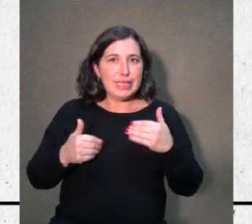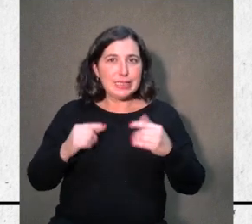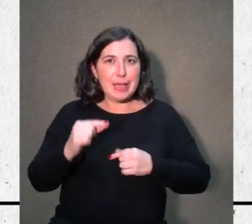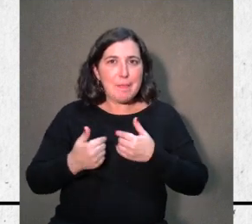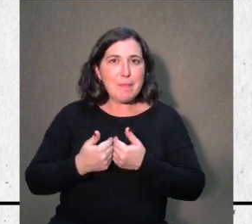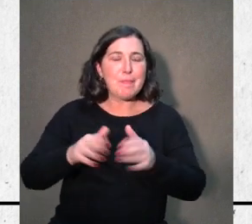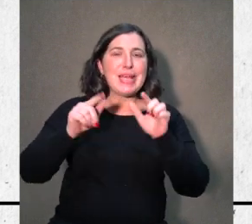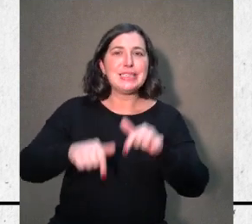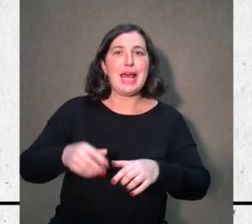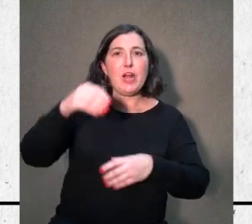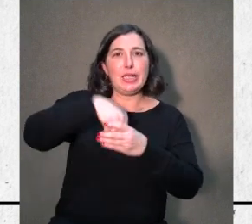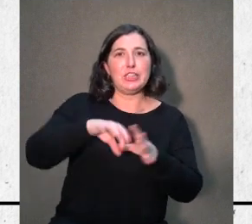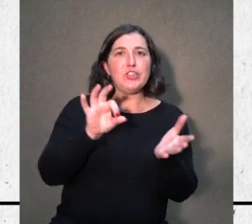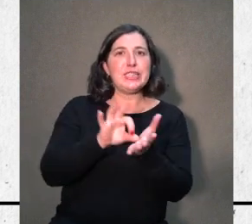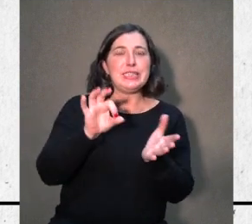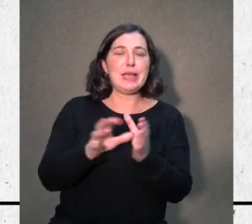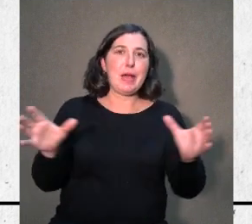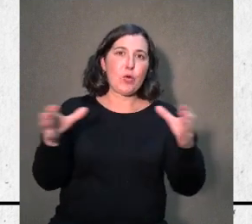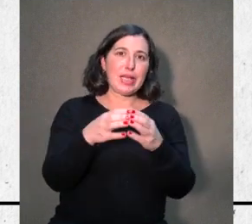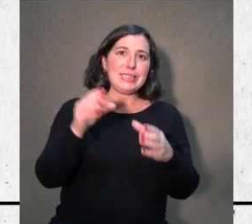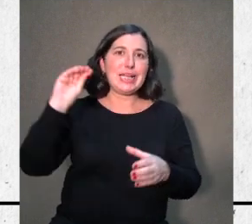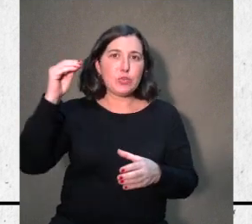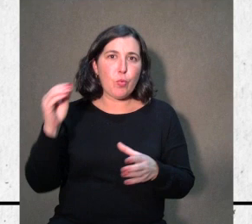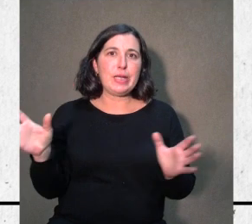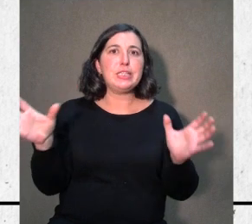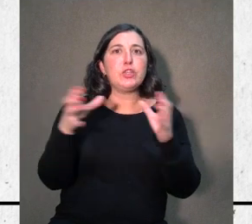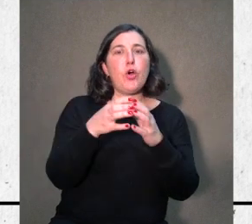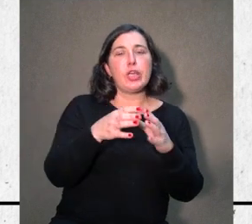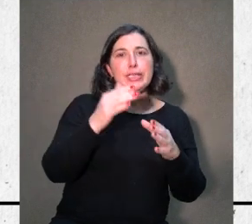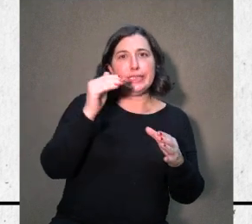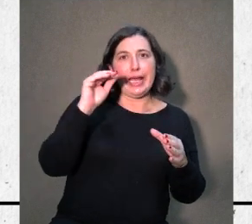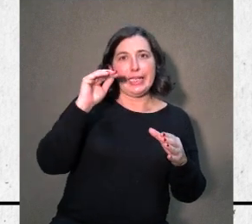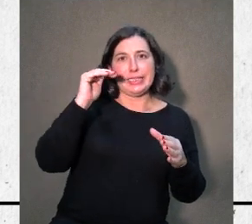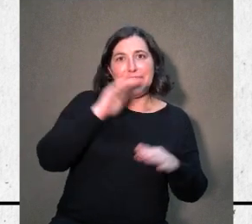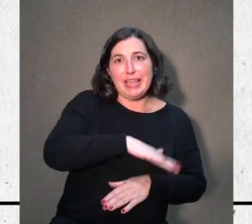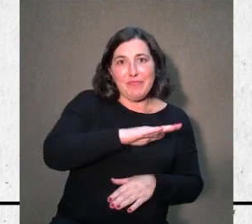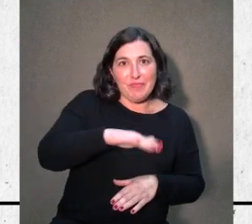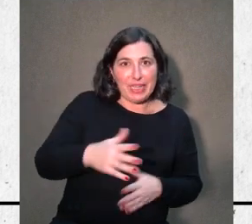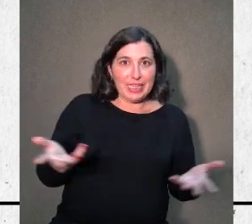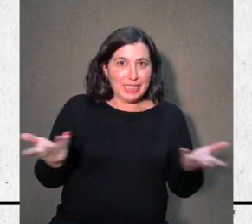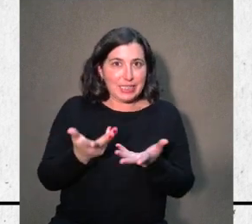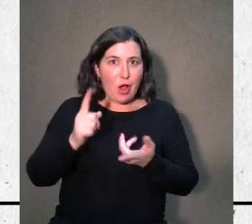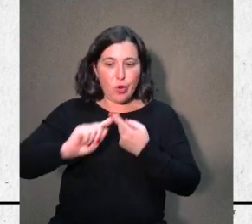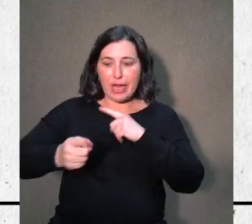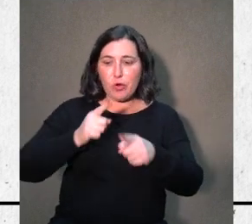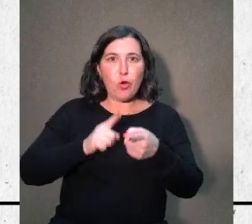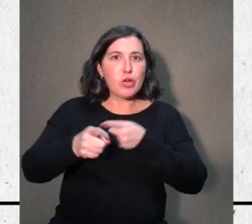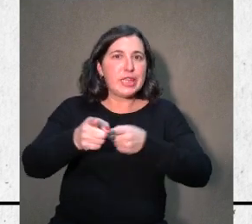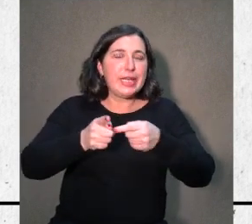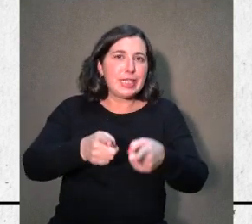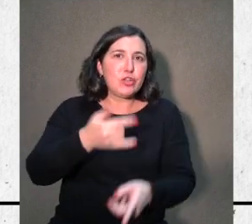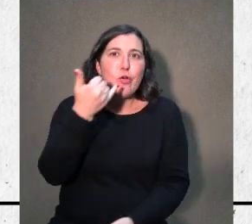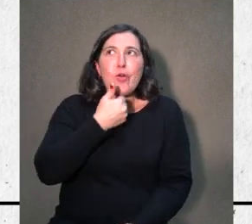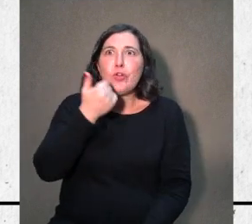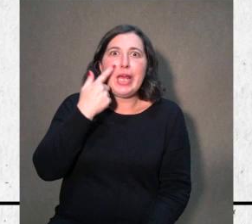dentro del sistema de orquestas infantiles y juveniles, y hoy forman parte del staff de docentes y coordinación. ¿Cómo